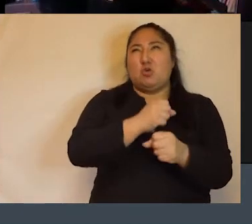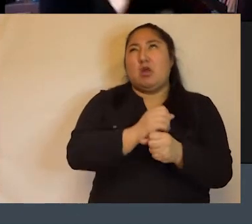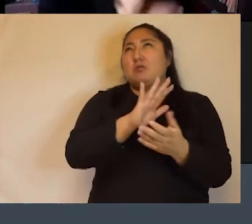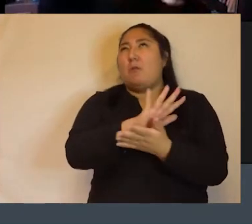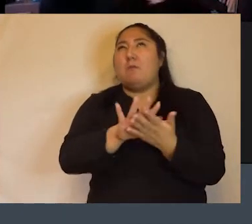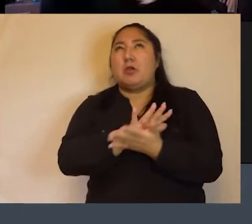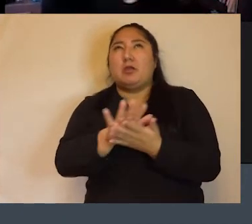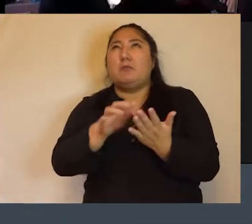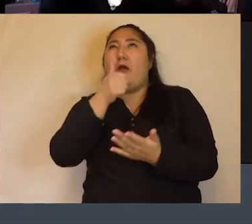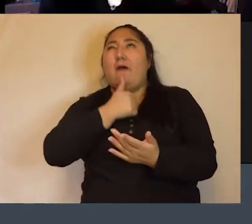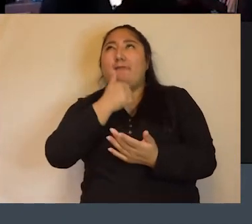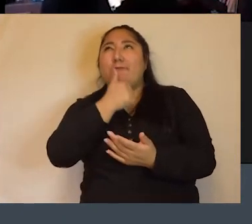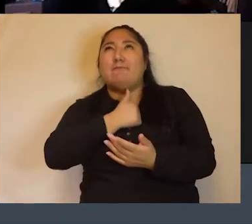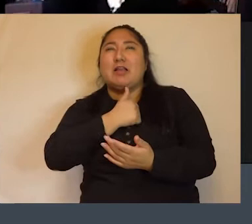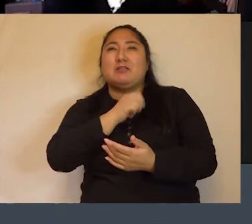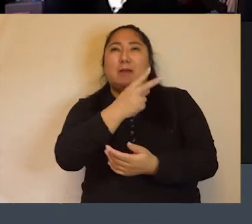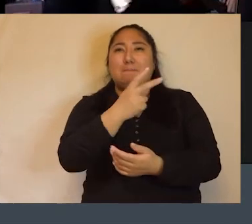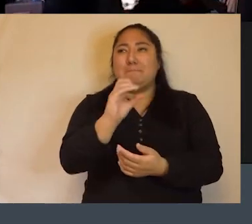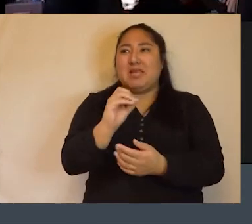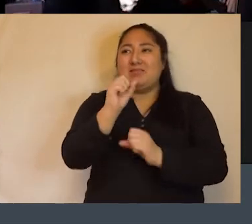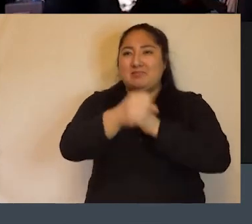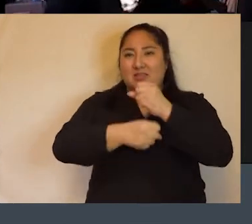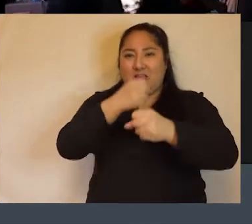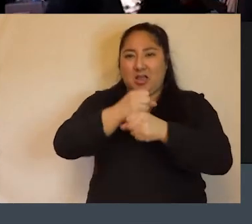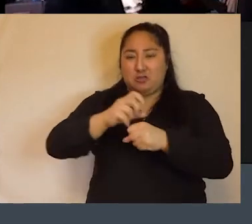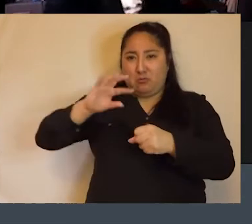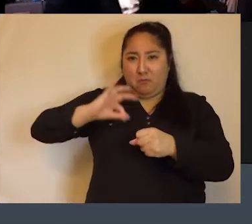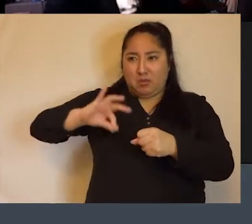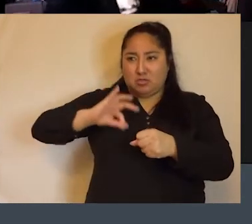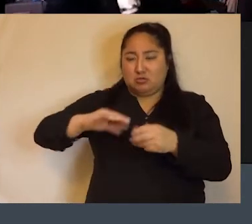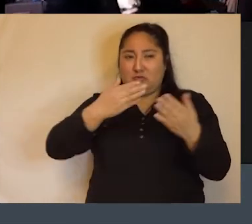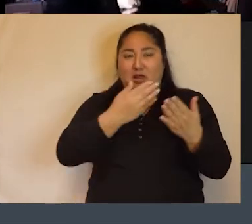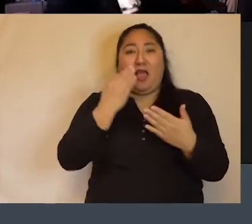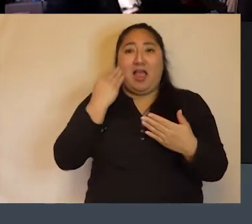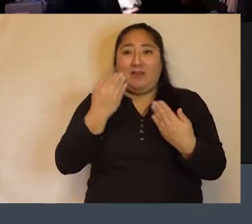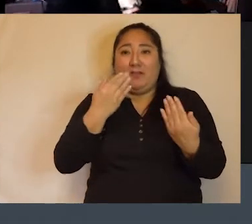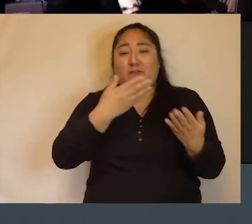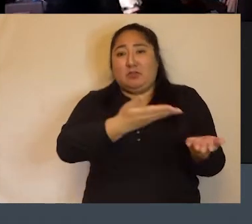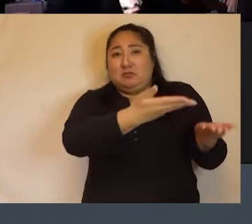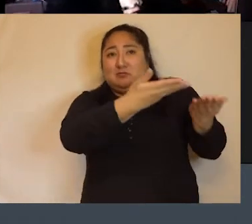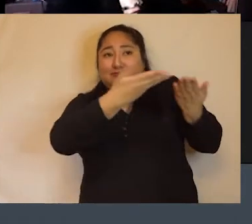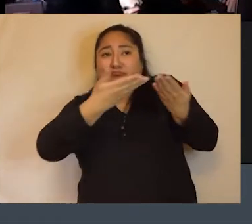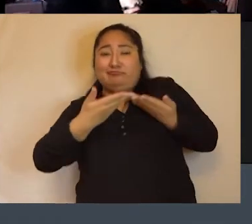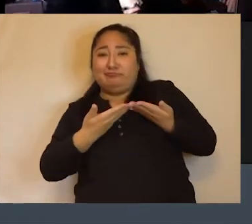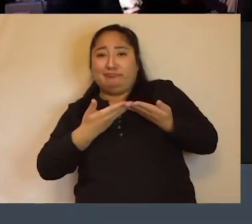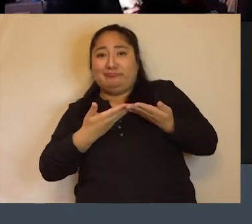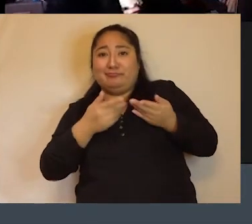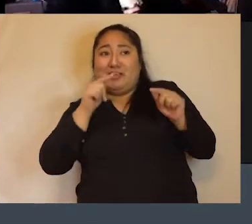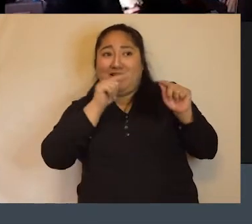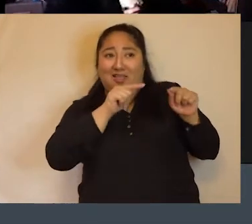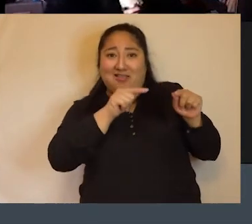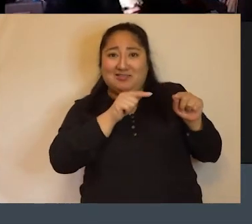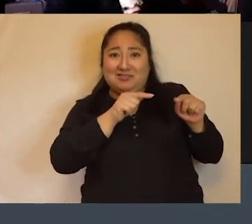años, le faltaran 20 años, lo que va a suceder es que el beneficio que van a recibir se los va a comer